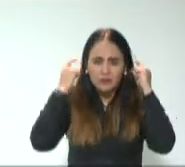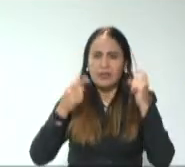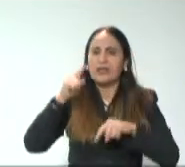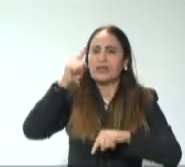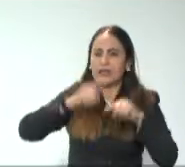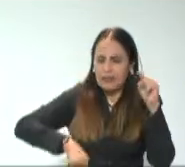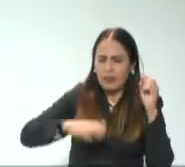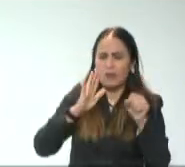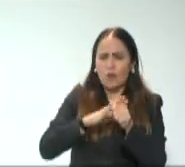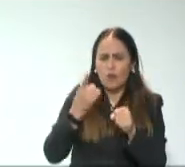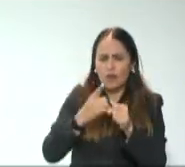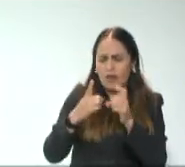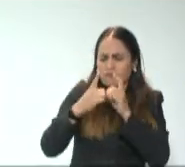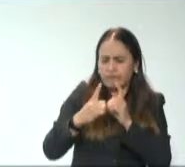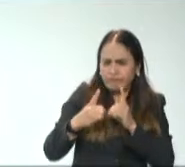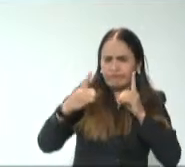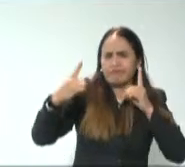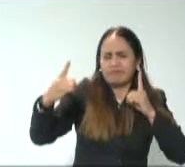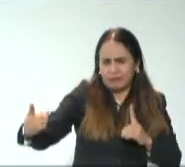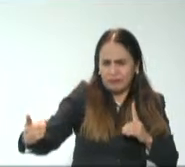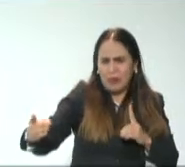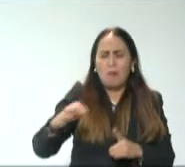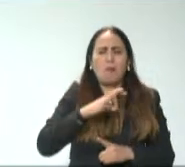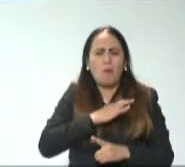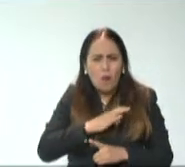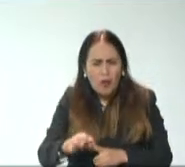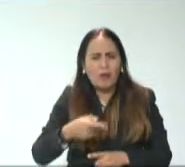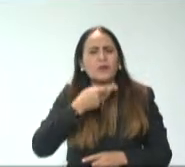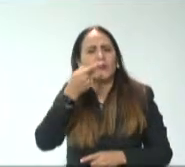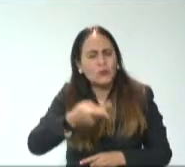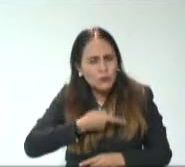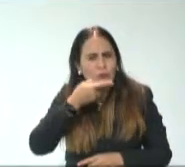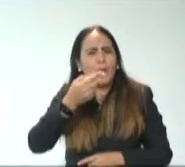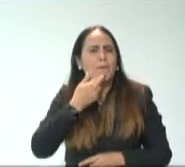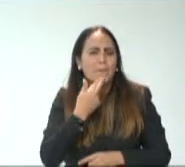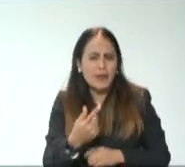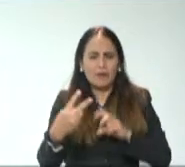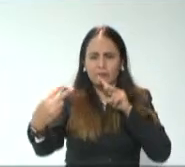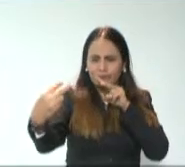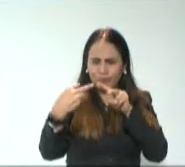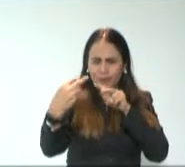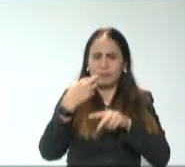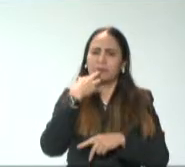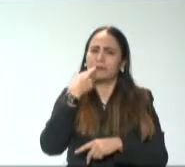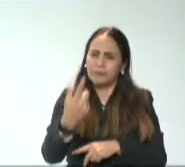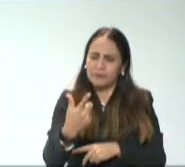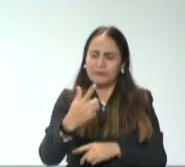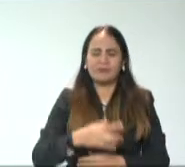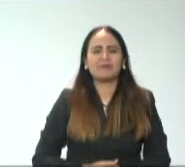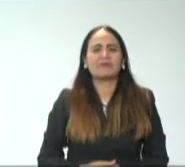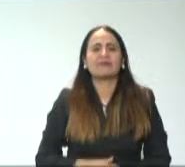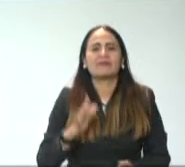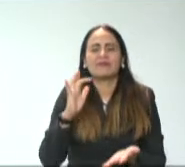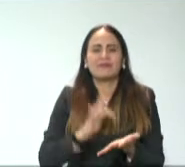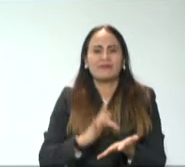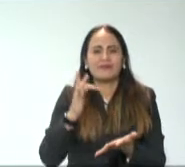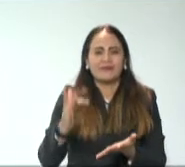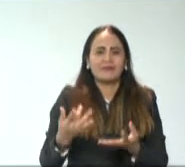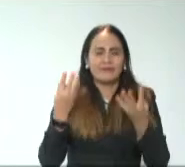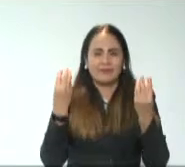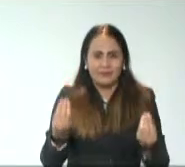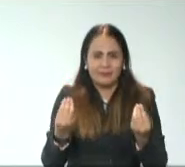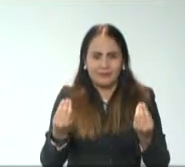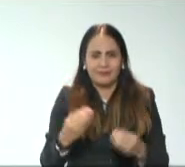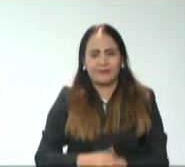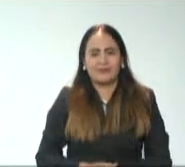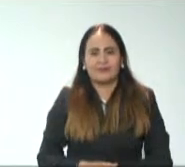a sana distancia y así podemos hablar mejor y nos podemos ver mejor y Bueno muchísimas gracias a